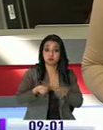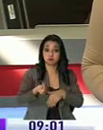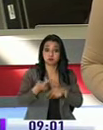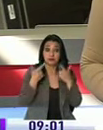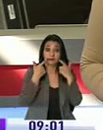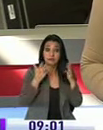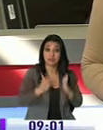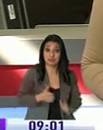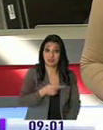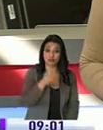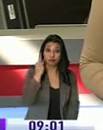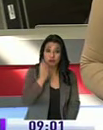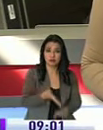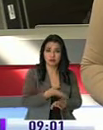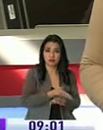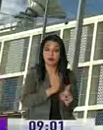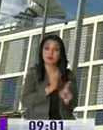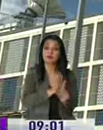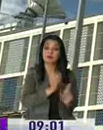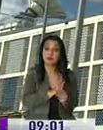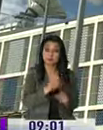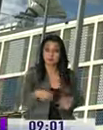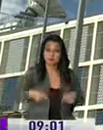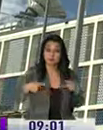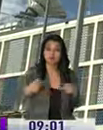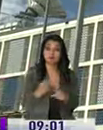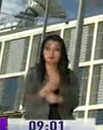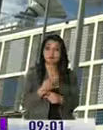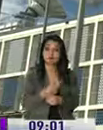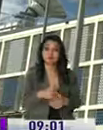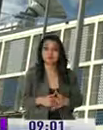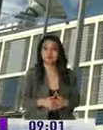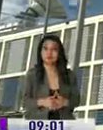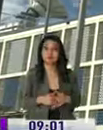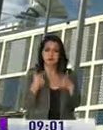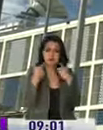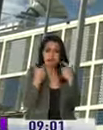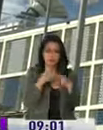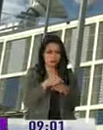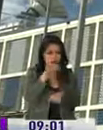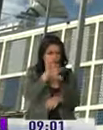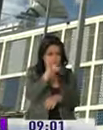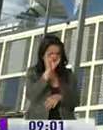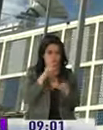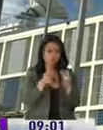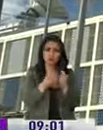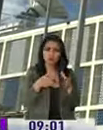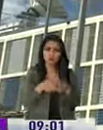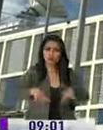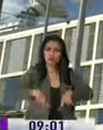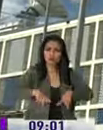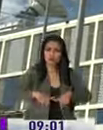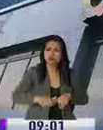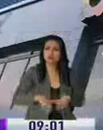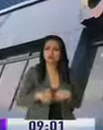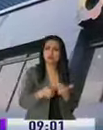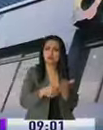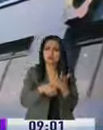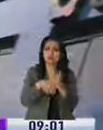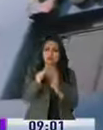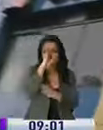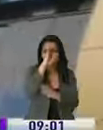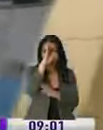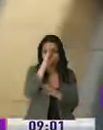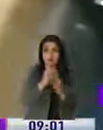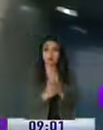habría recibido amenazas. La Fiscalía detectó una supuesta red de corrupción dentro del Ministerio del Interior.